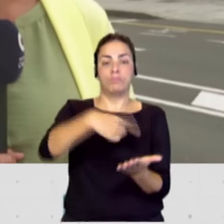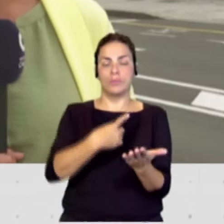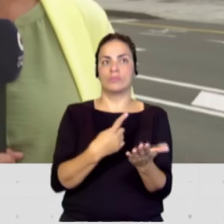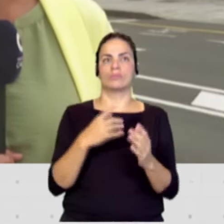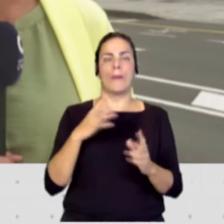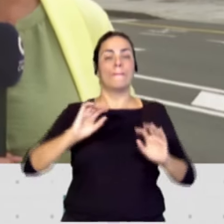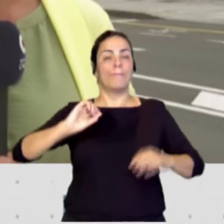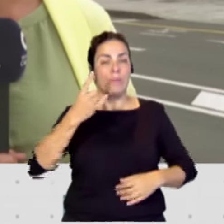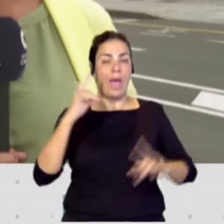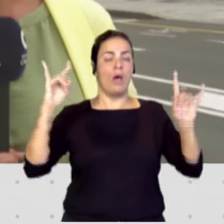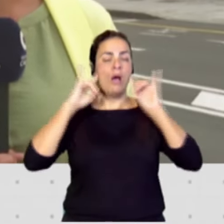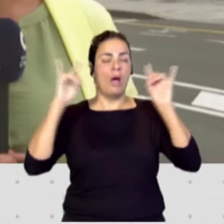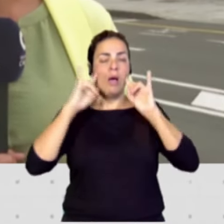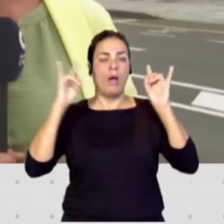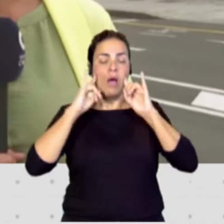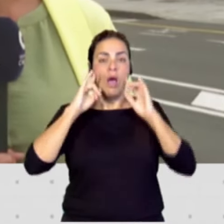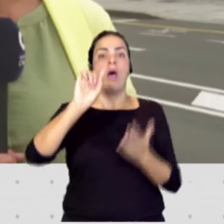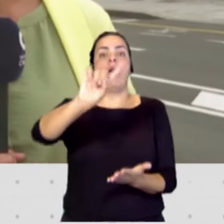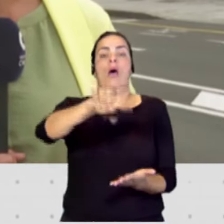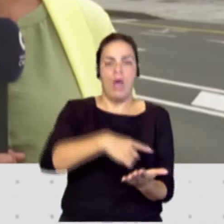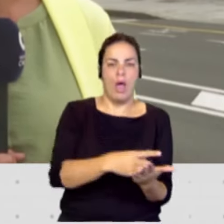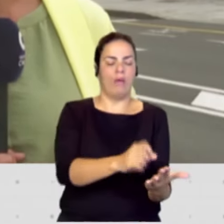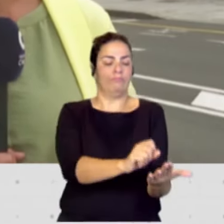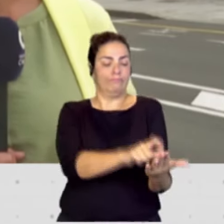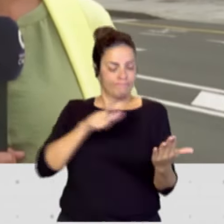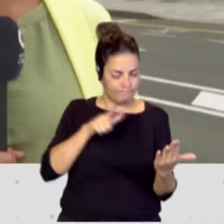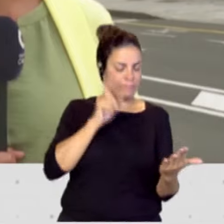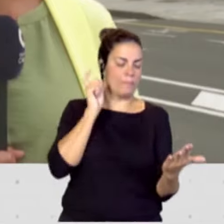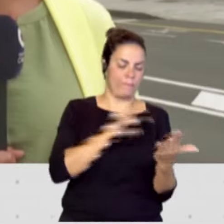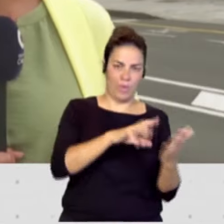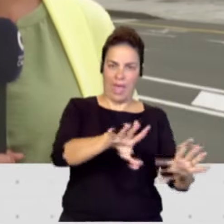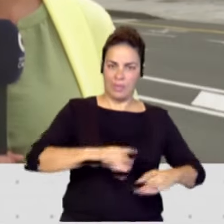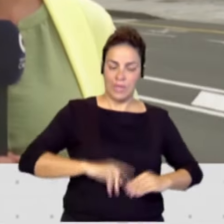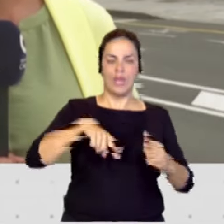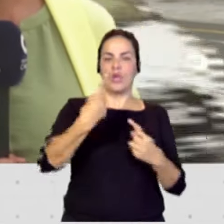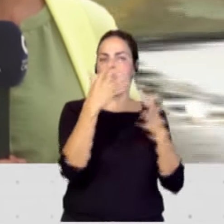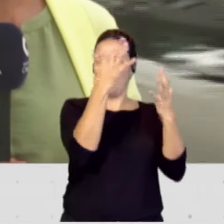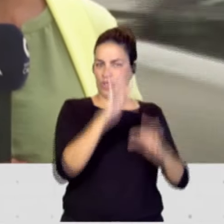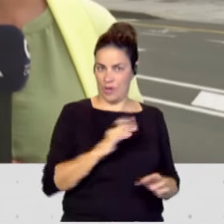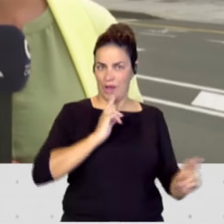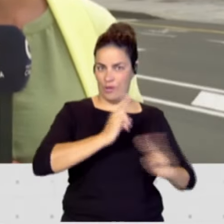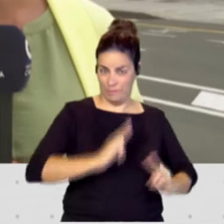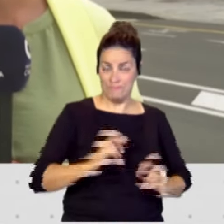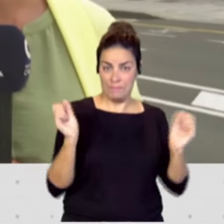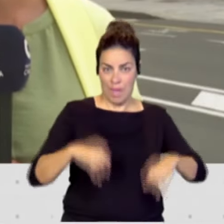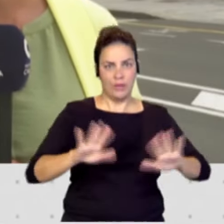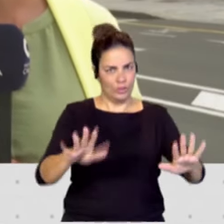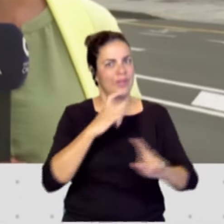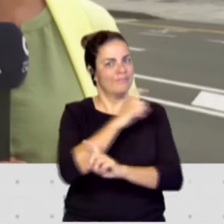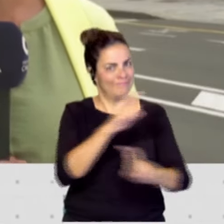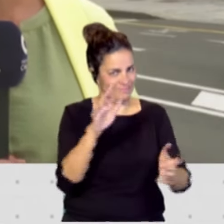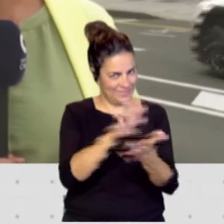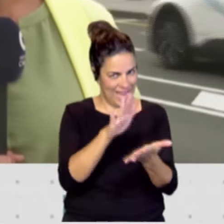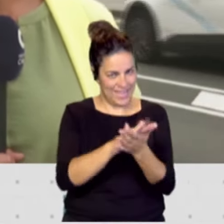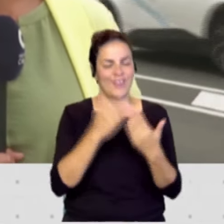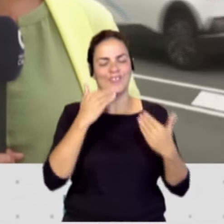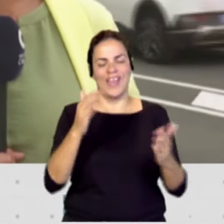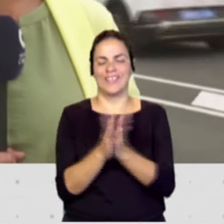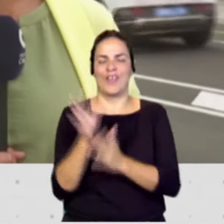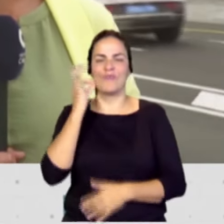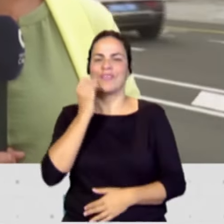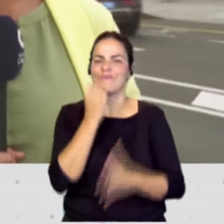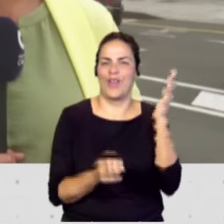un pitido sonoro y Bueno luego contestar ese cuestionario Así que tranquilidad gracias compañera Buenos días